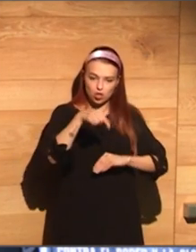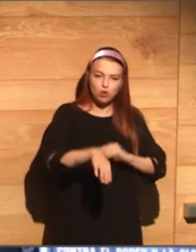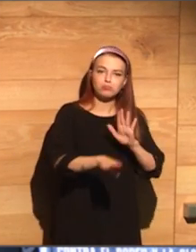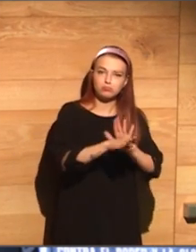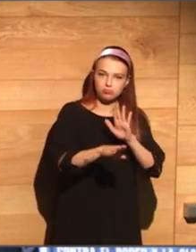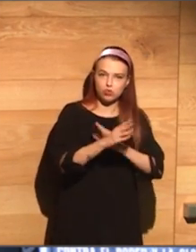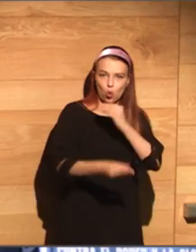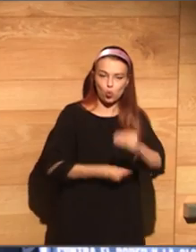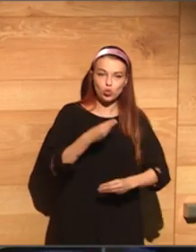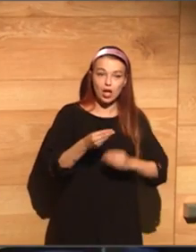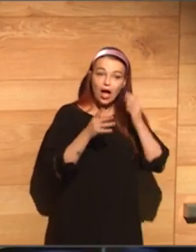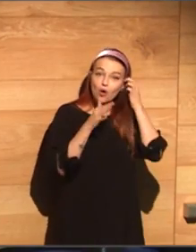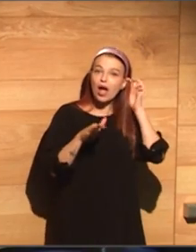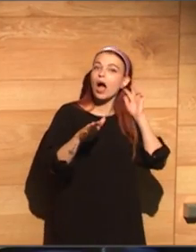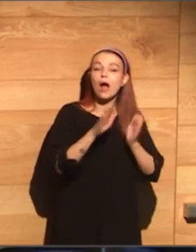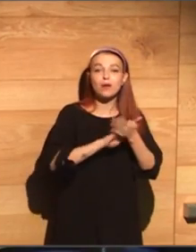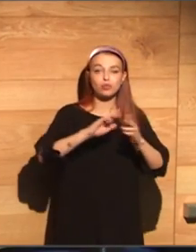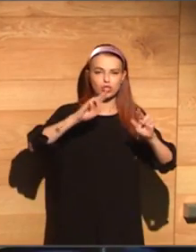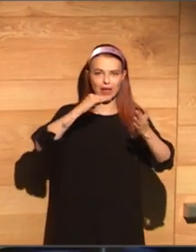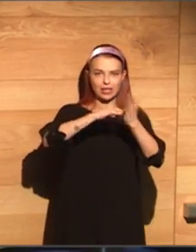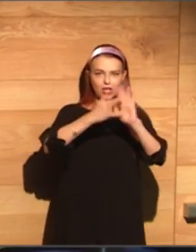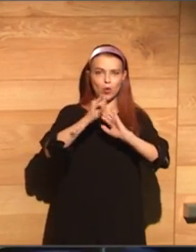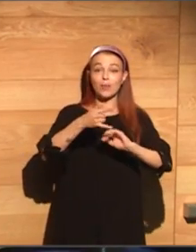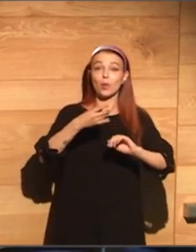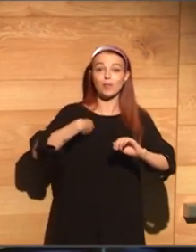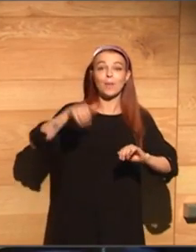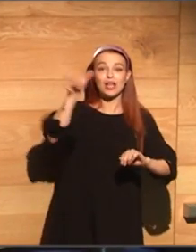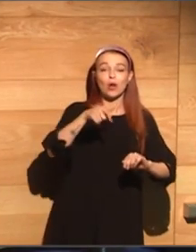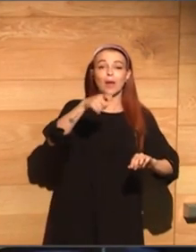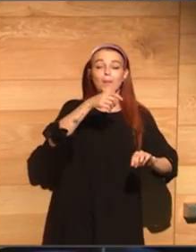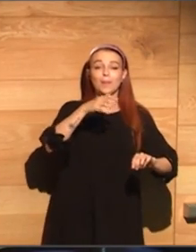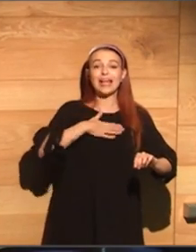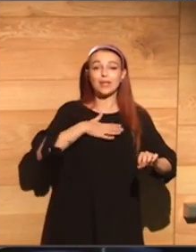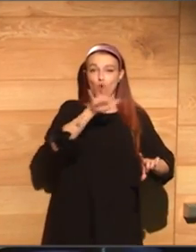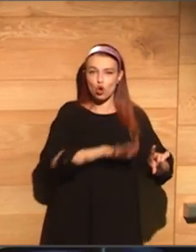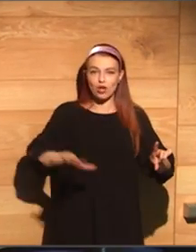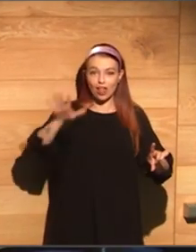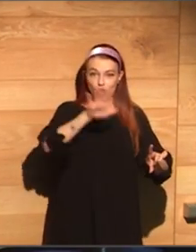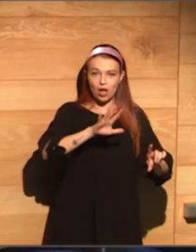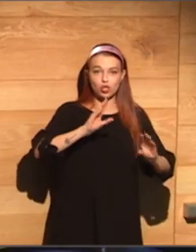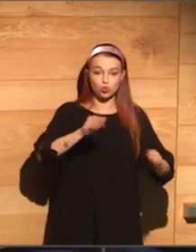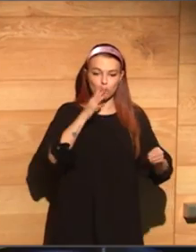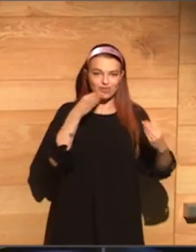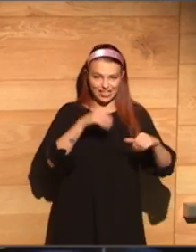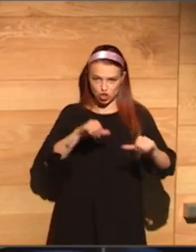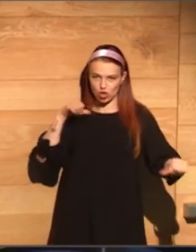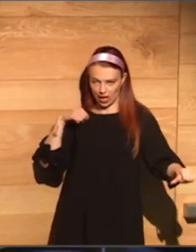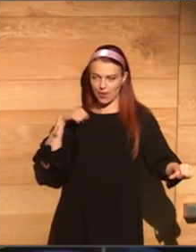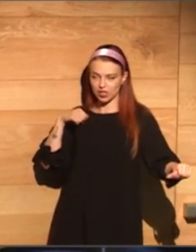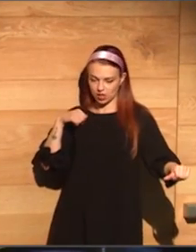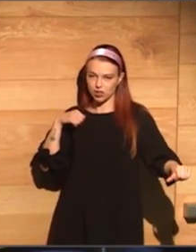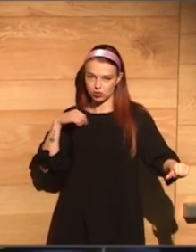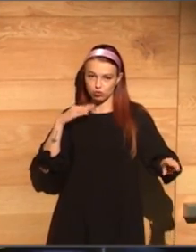muy metidos en el tema técnico, pero es que yo creo que patrimonio precisamente, aparte de que históricamente también refleja